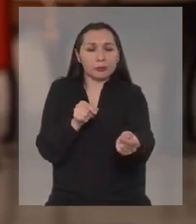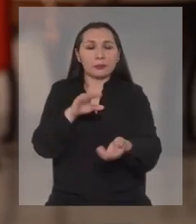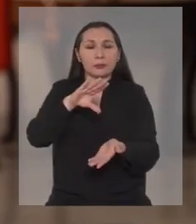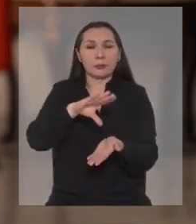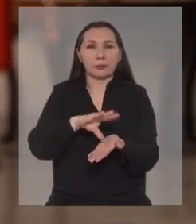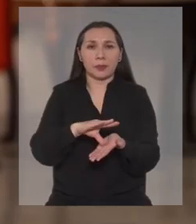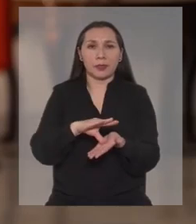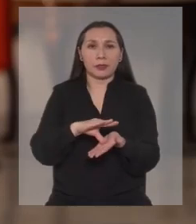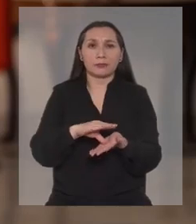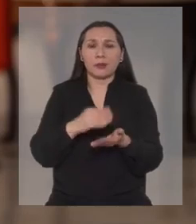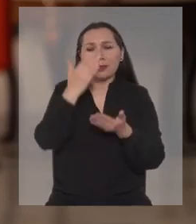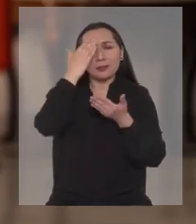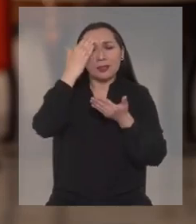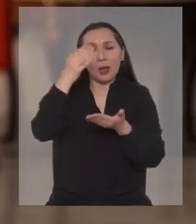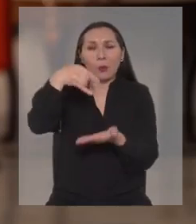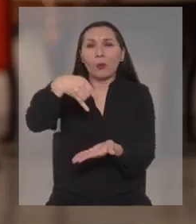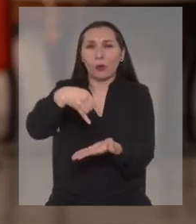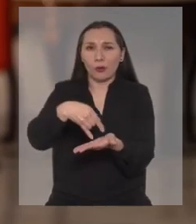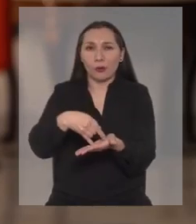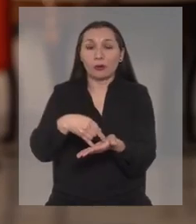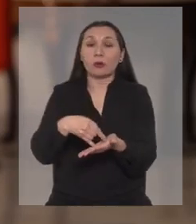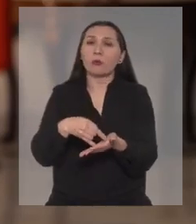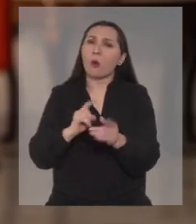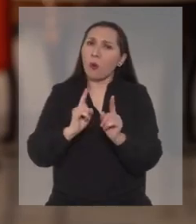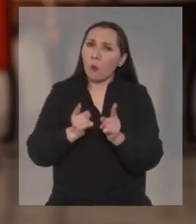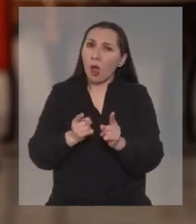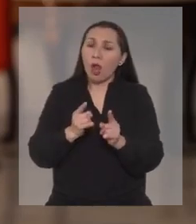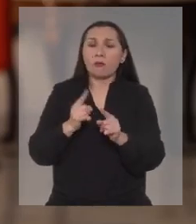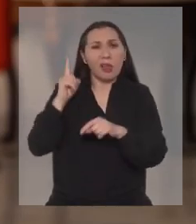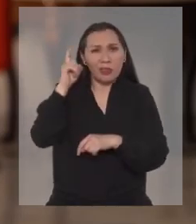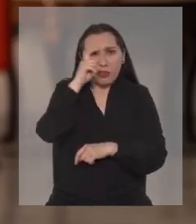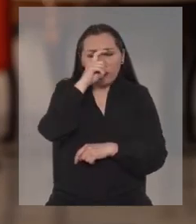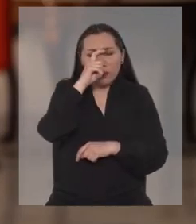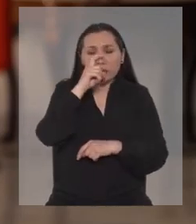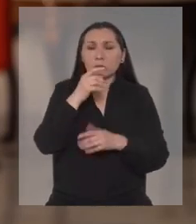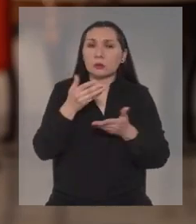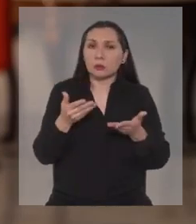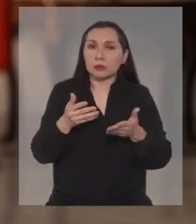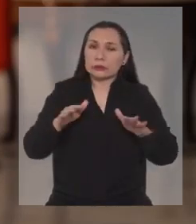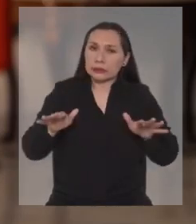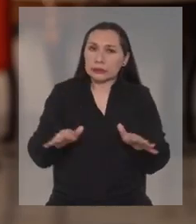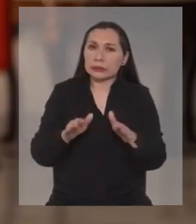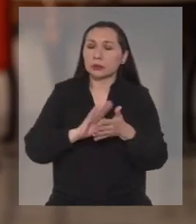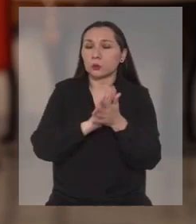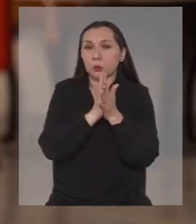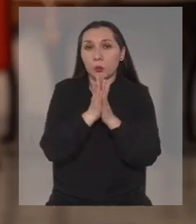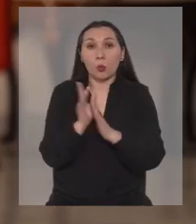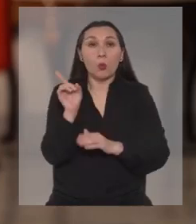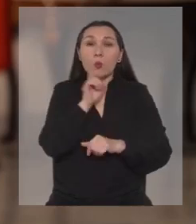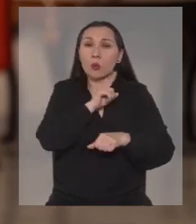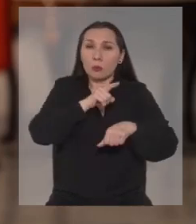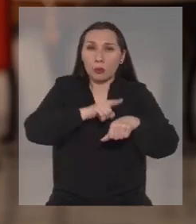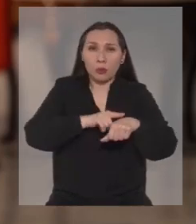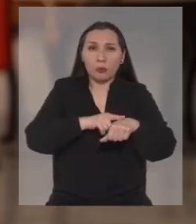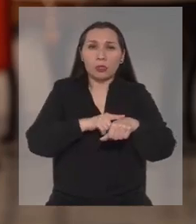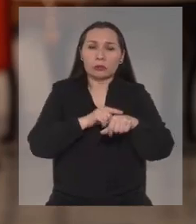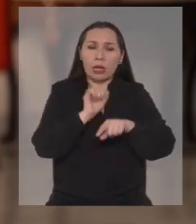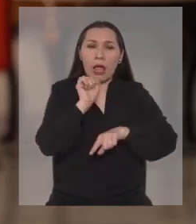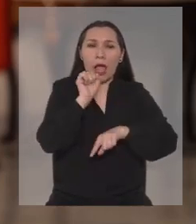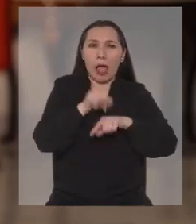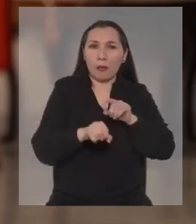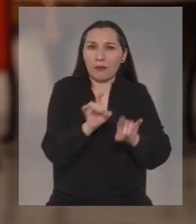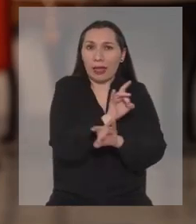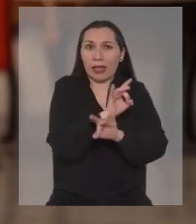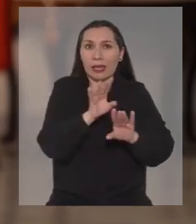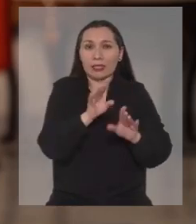país quiero saludar al congreso porque a pesar de las dificultades hicimos todos los esfuerzos hasta el último minuto para poder aprobar y